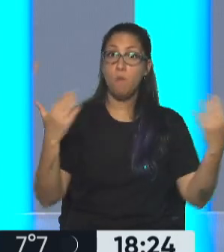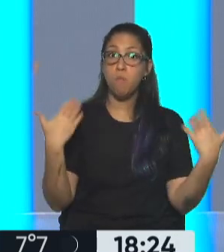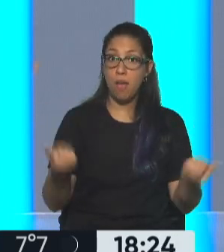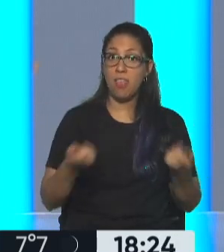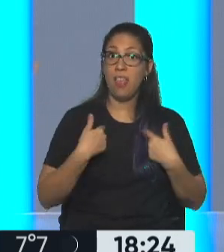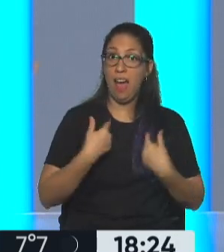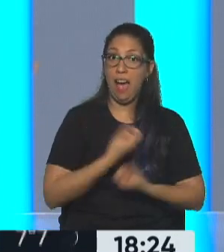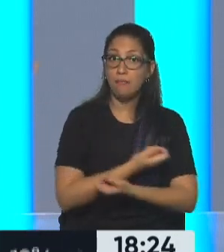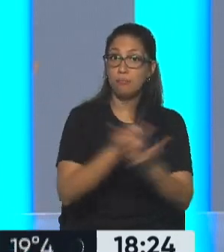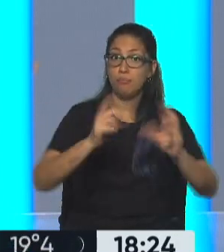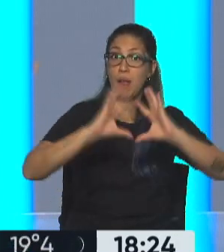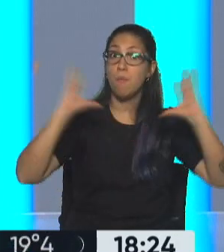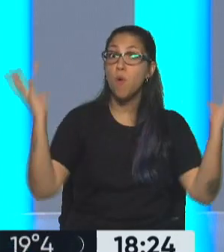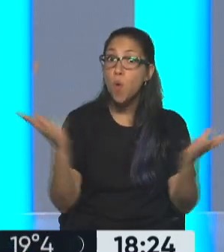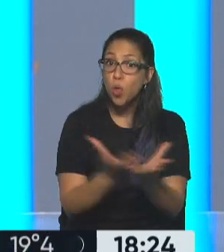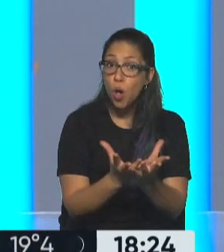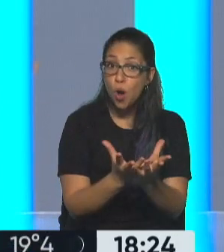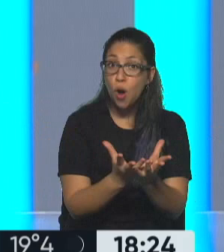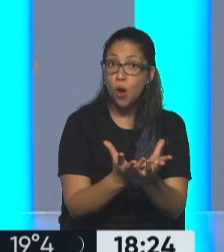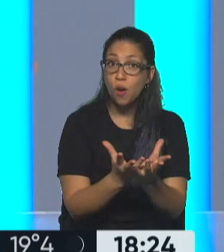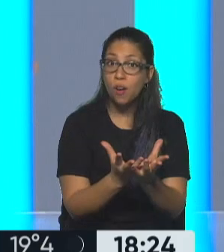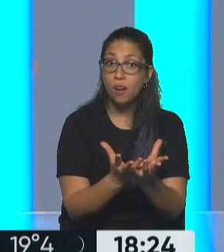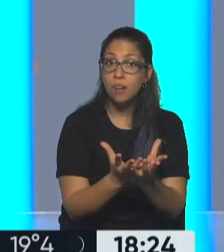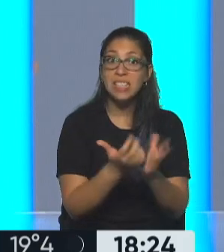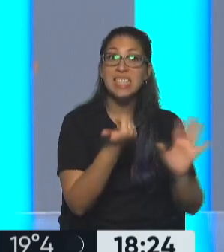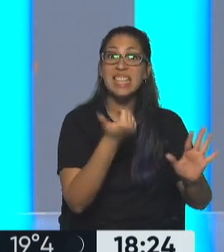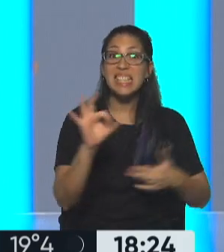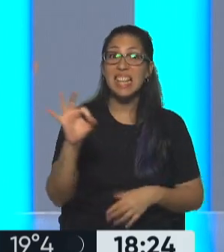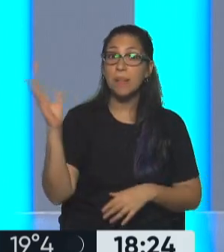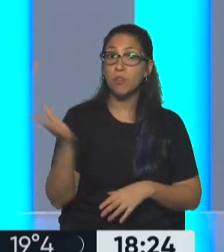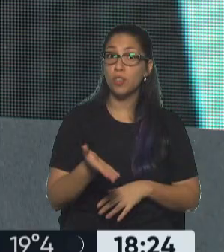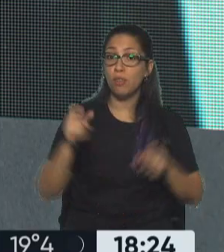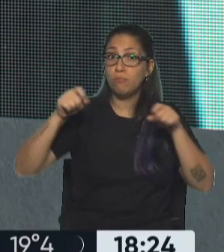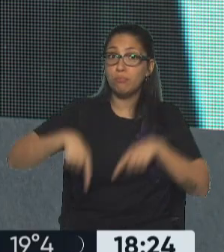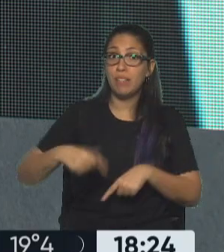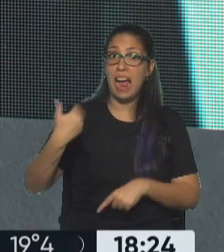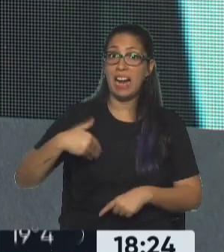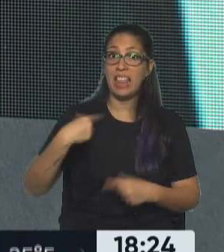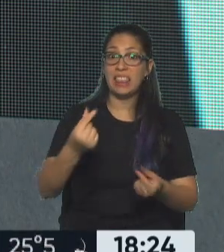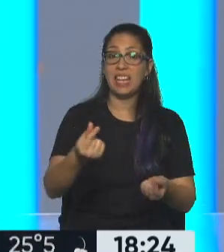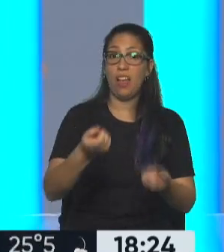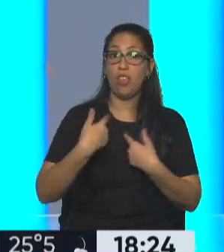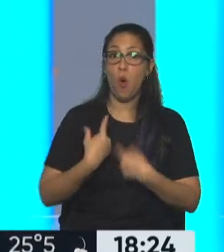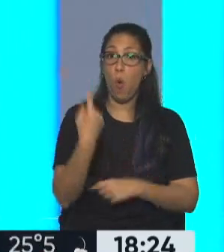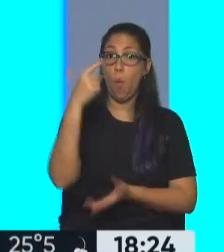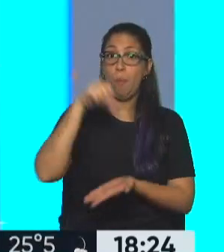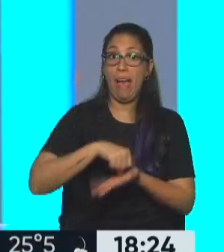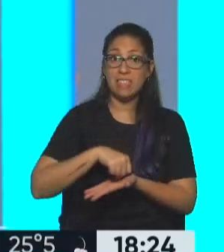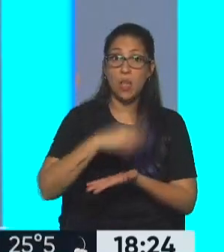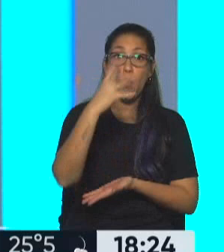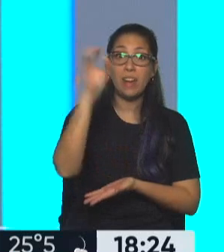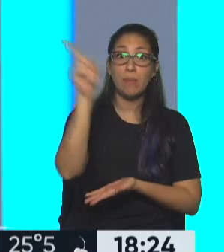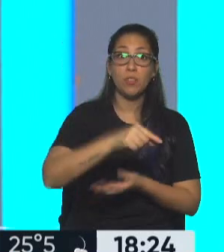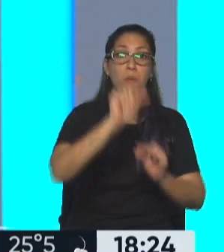otorgados el Fondo Monetario Internacional en el mundo, esto representaba el 60%. Ese 60% estaba en un solo país, el resto del mundo